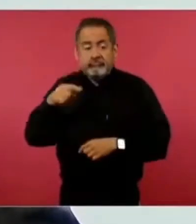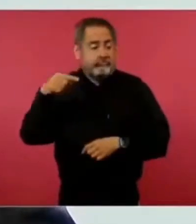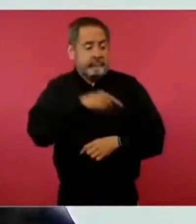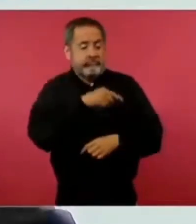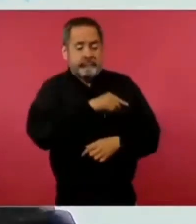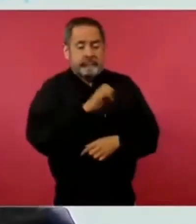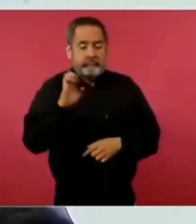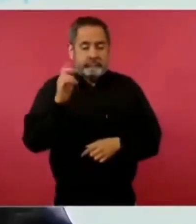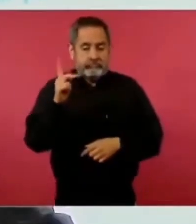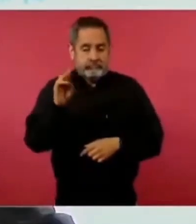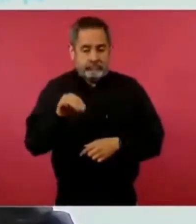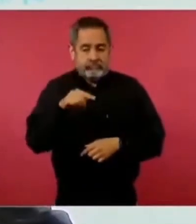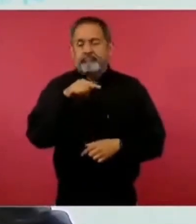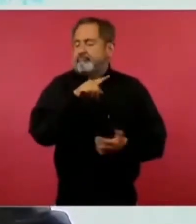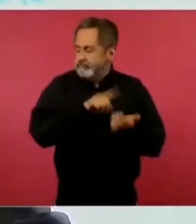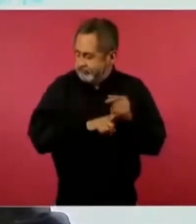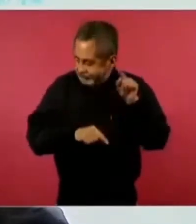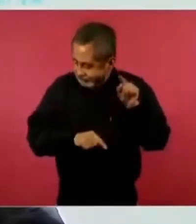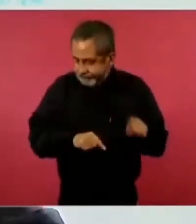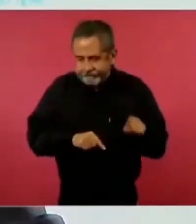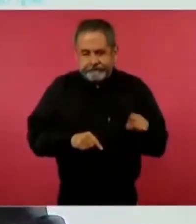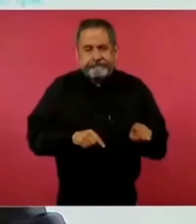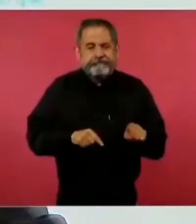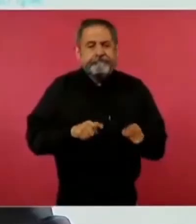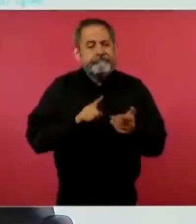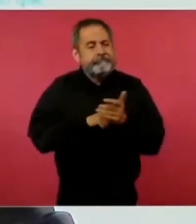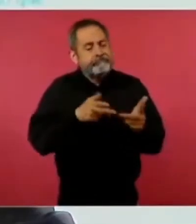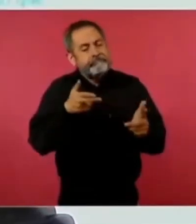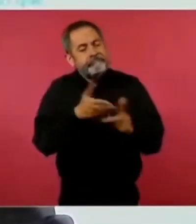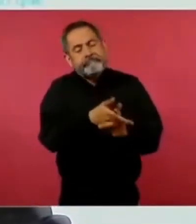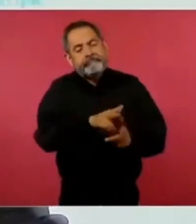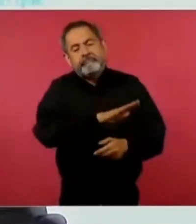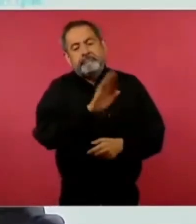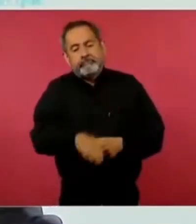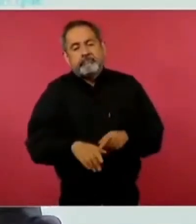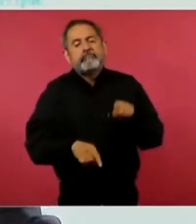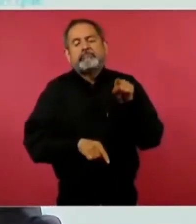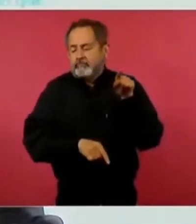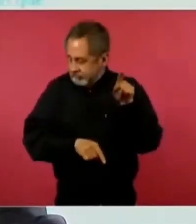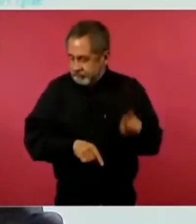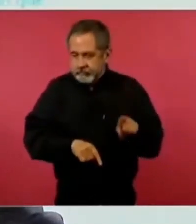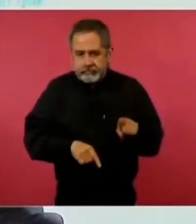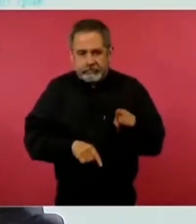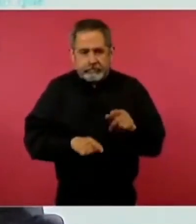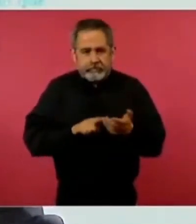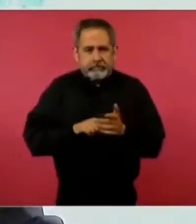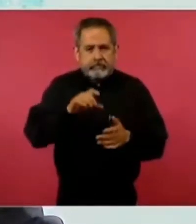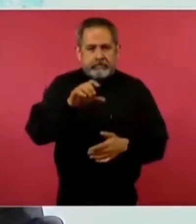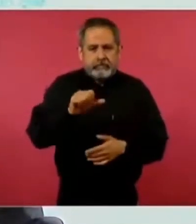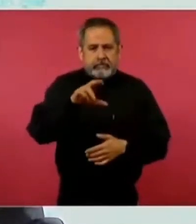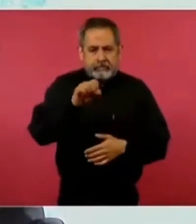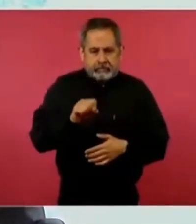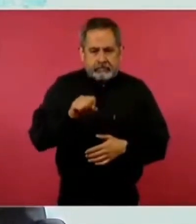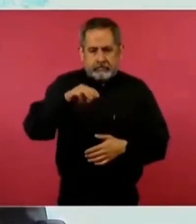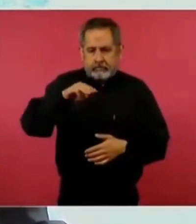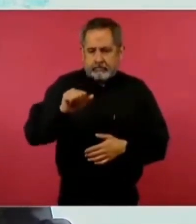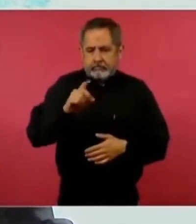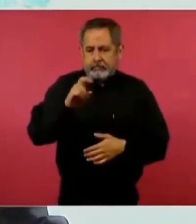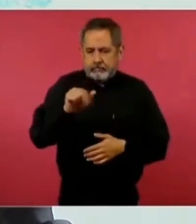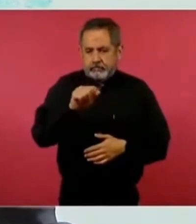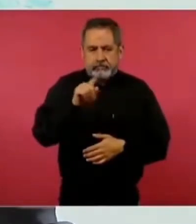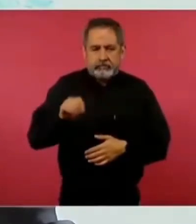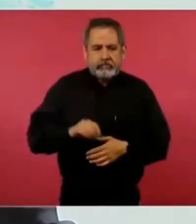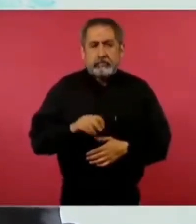había tenido que ver con lo del asesinato de Carlos Madrazo, que no fue